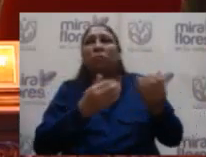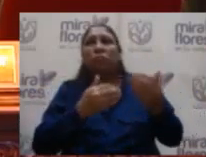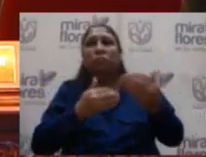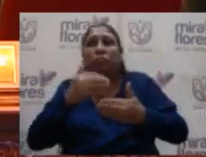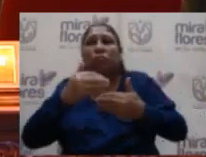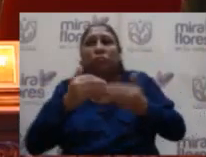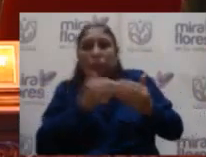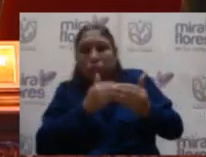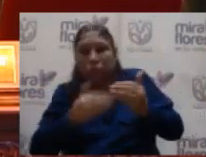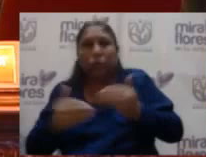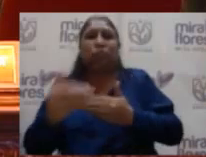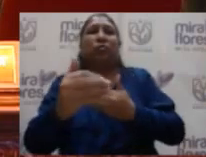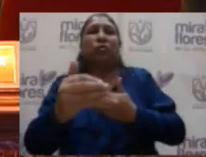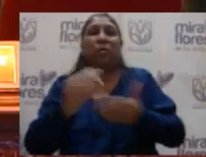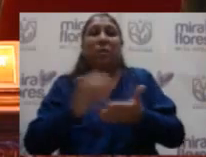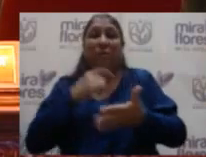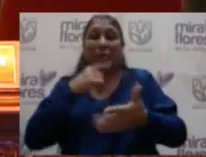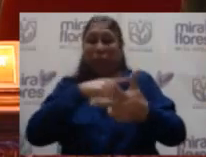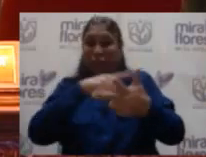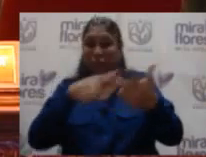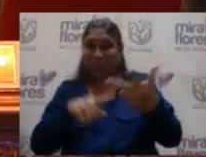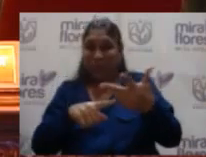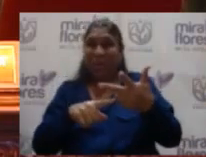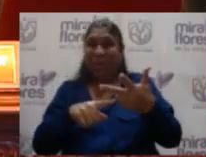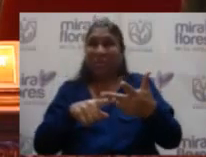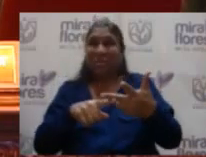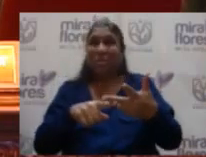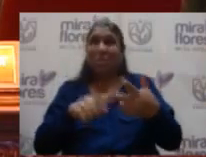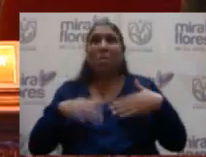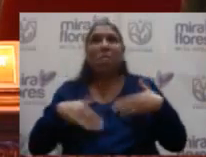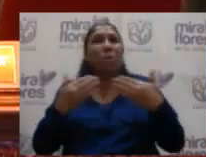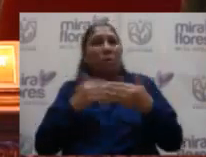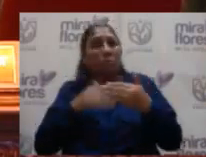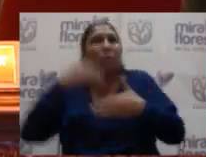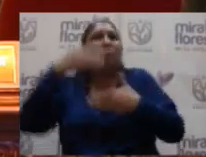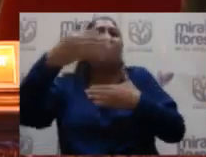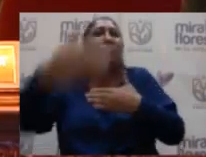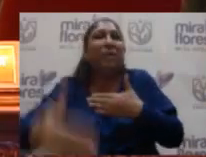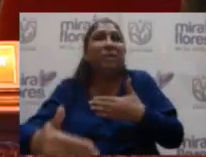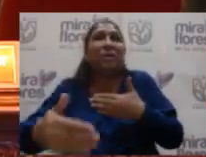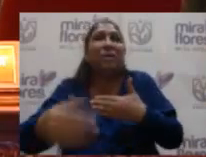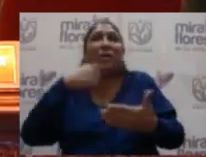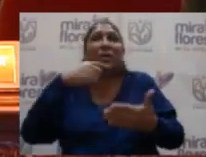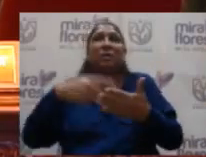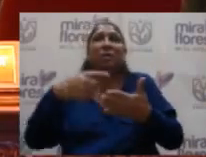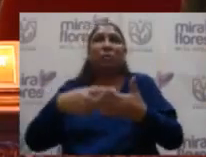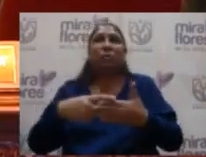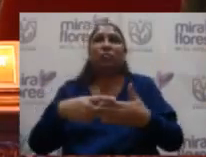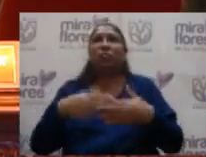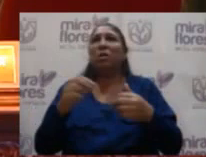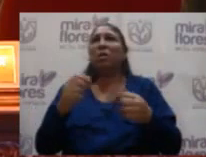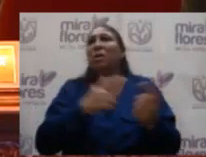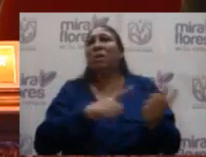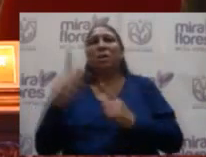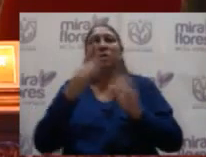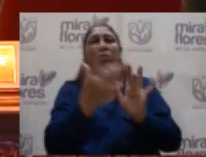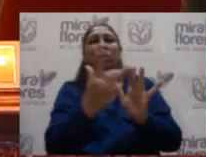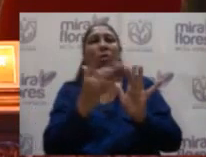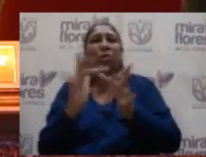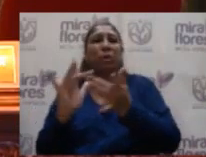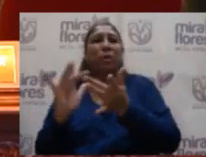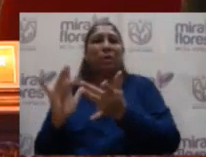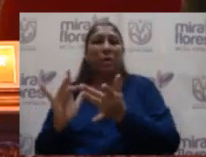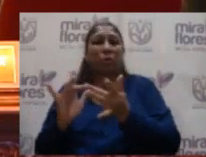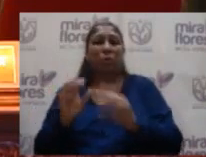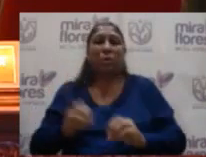una potencialidad que por lo menos estos tres distritos, más allá de nuestras propias fronteras, estemos también interconectados. Pero hay que dar